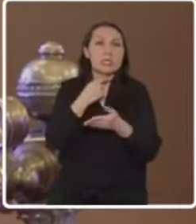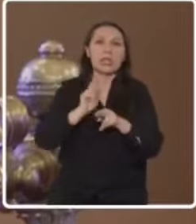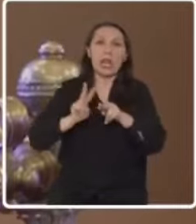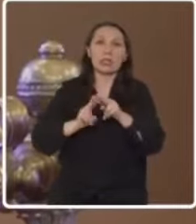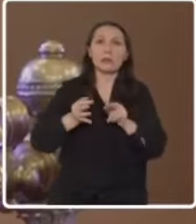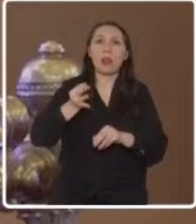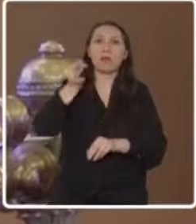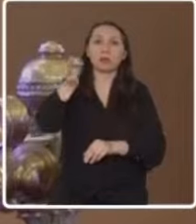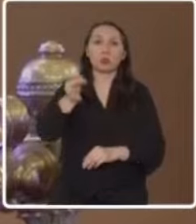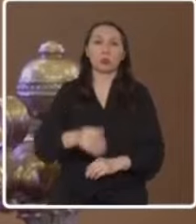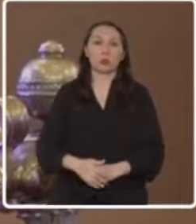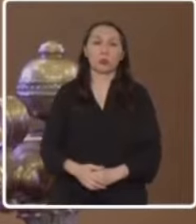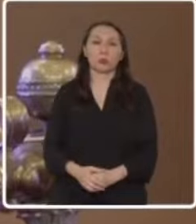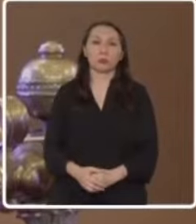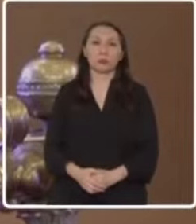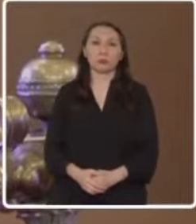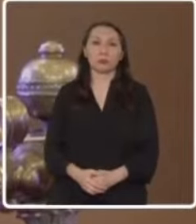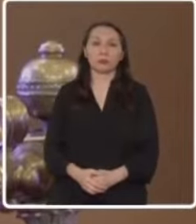desarrollar en el futuro.